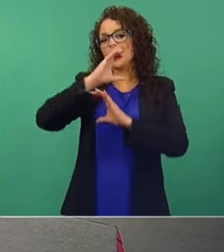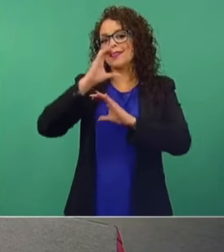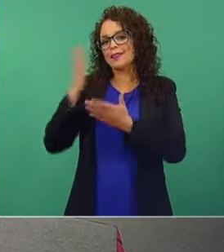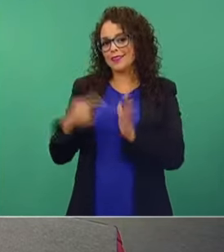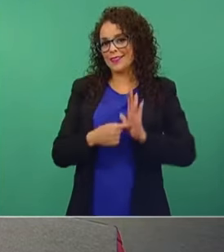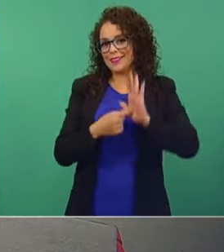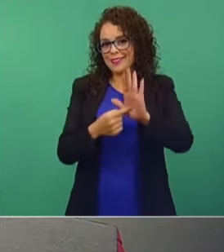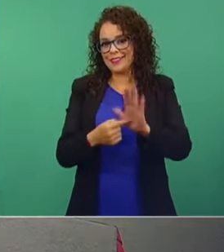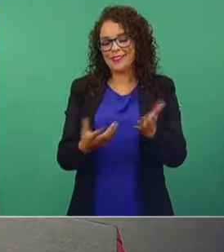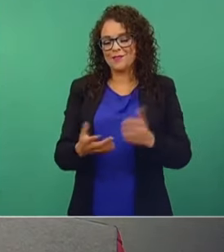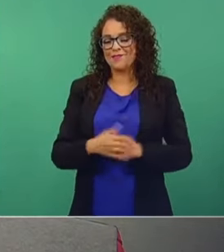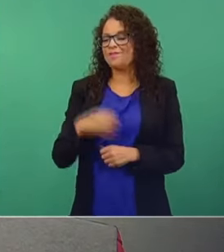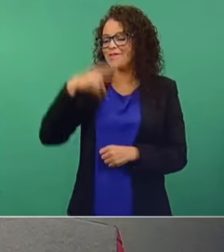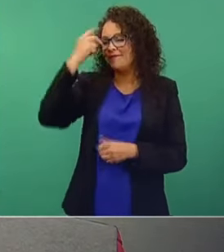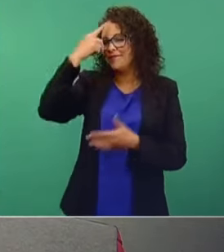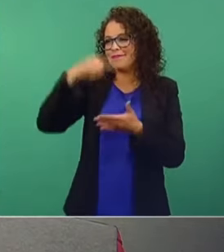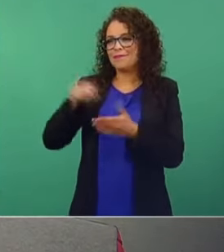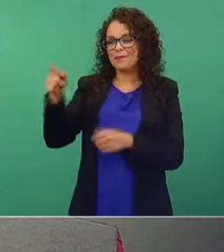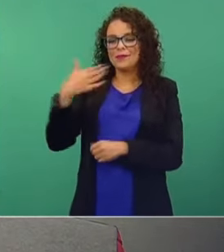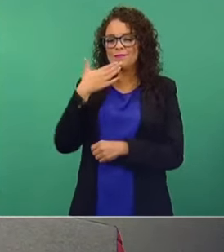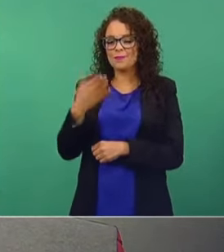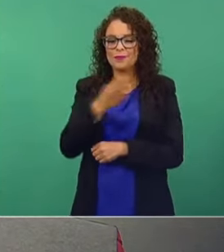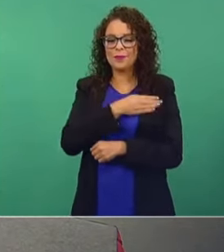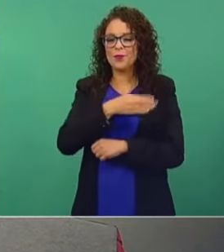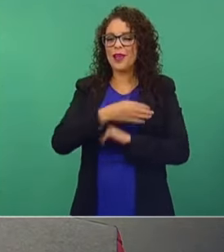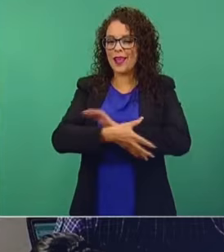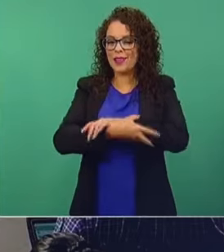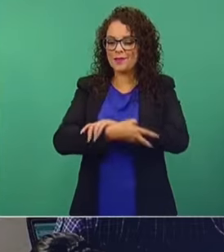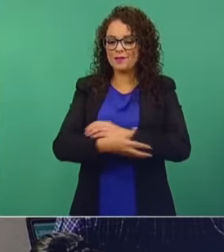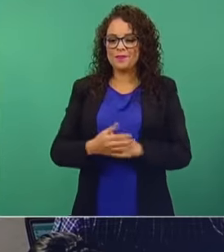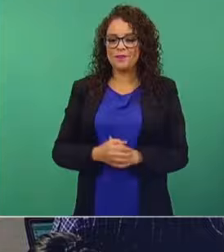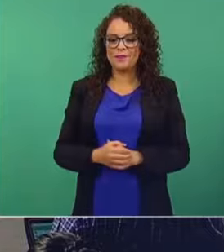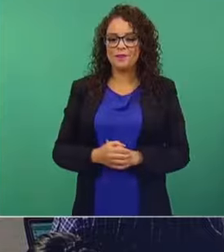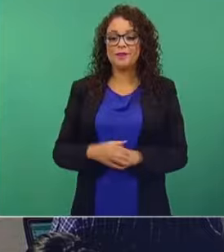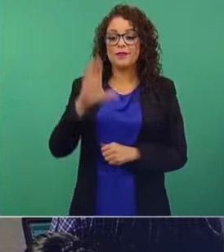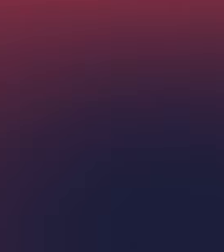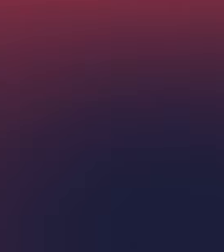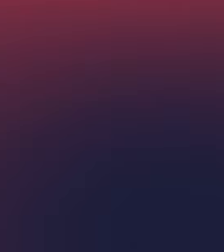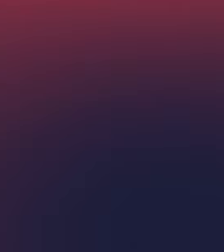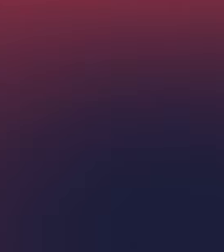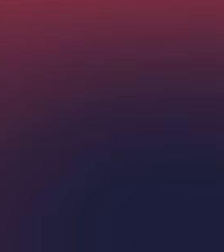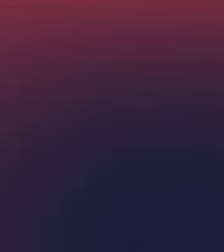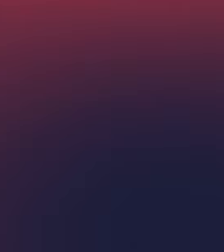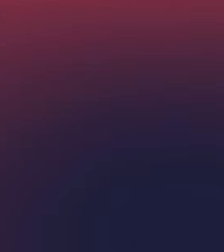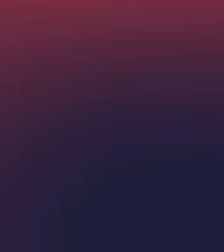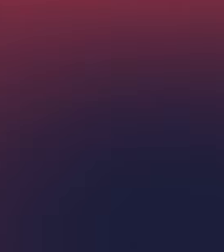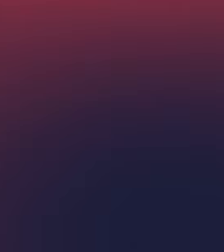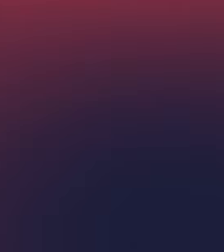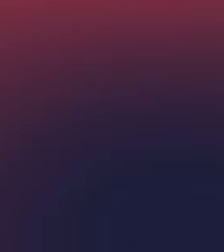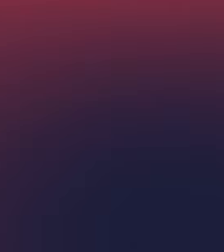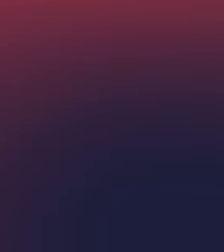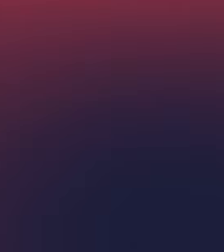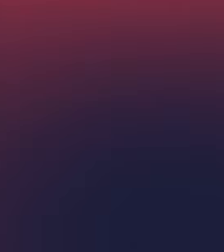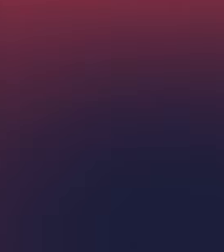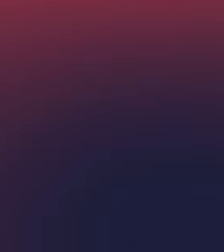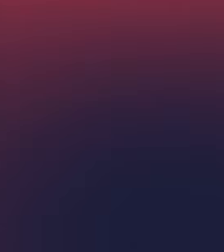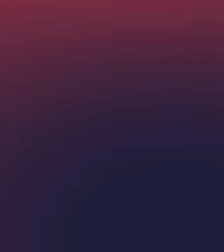No creo, es muy solidario. Calle 13. Ah, está chingona, súbele.